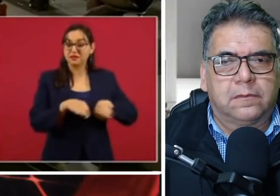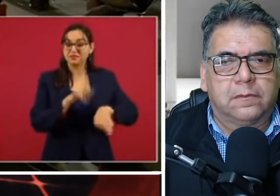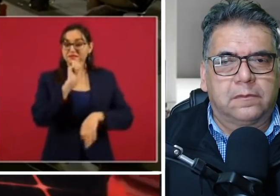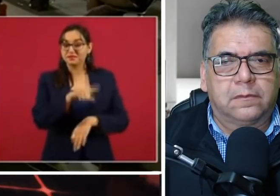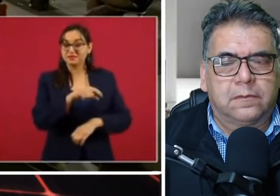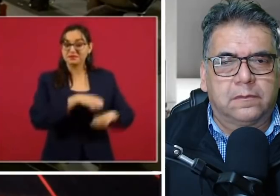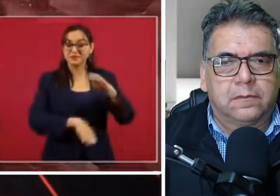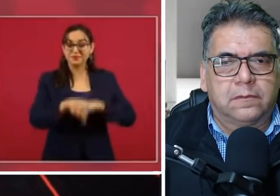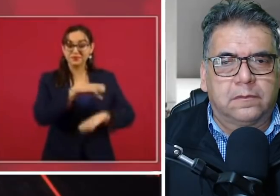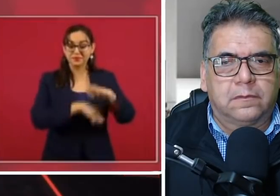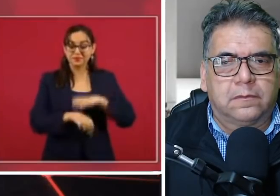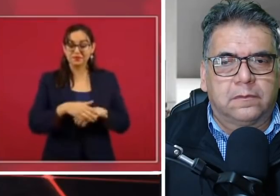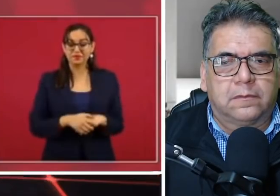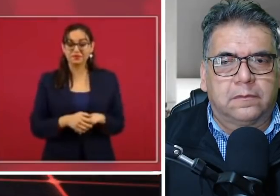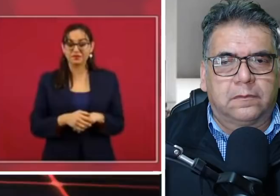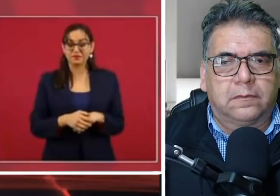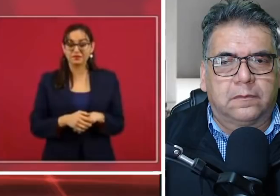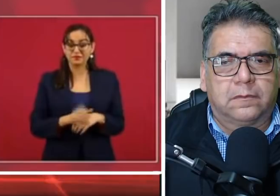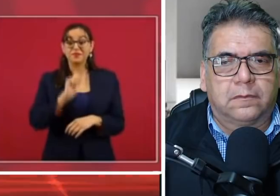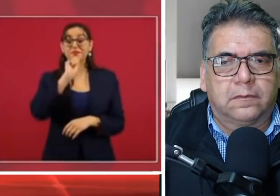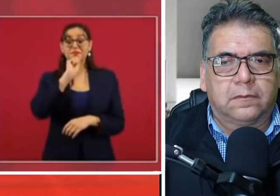empresa española